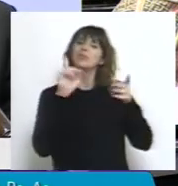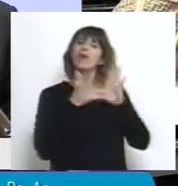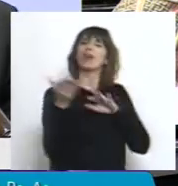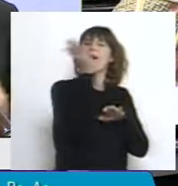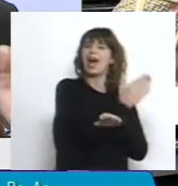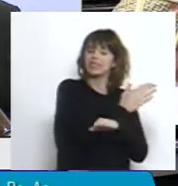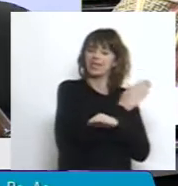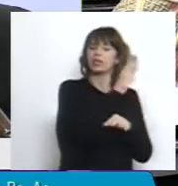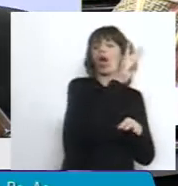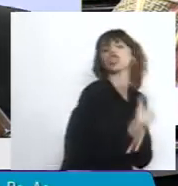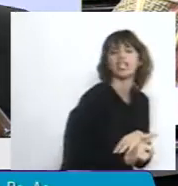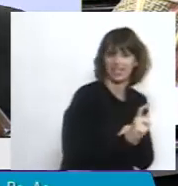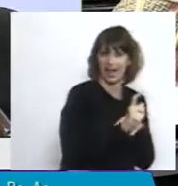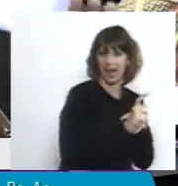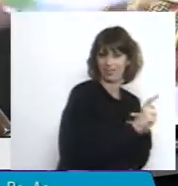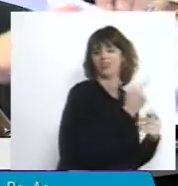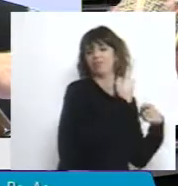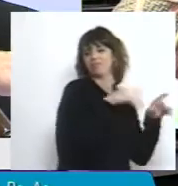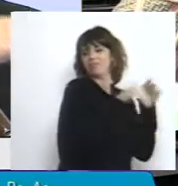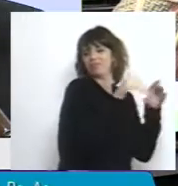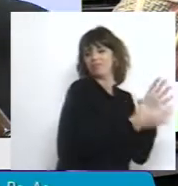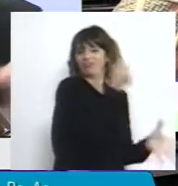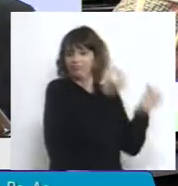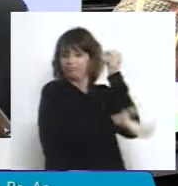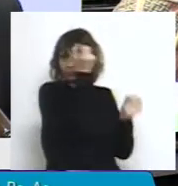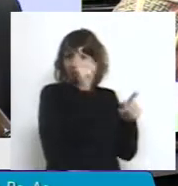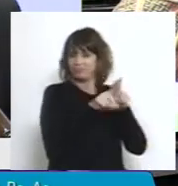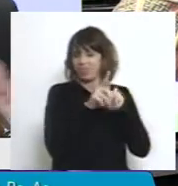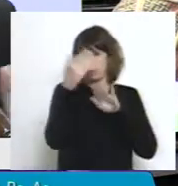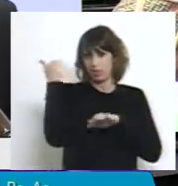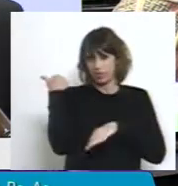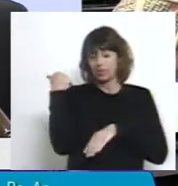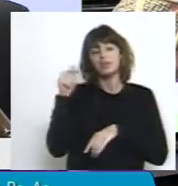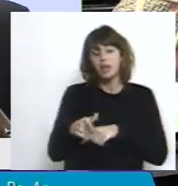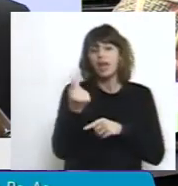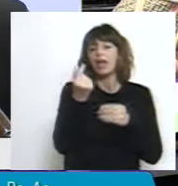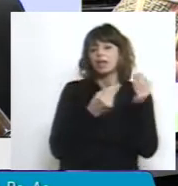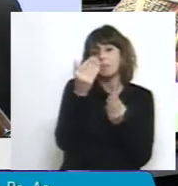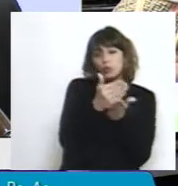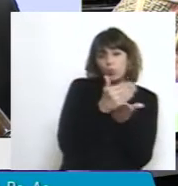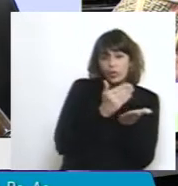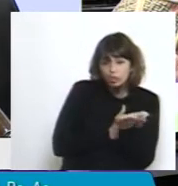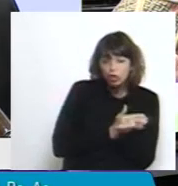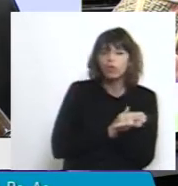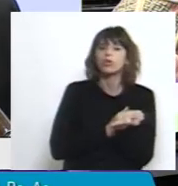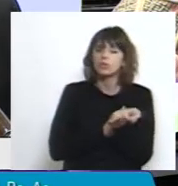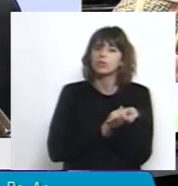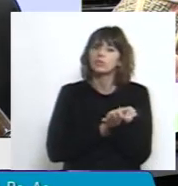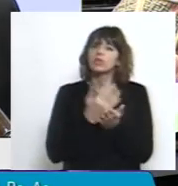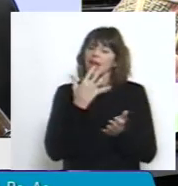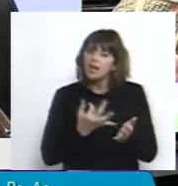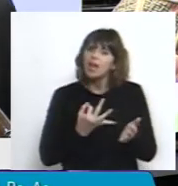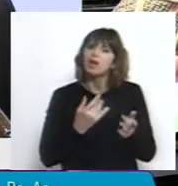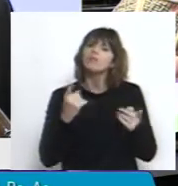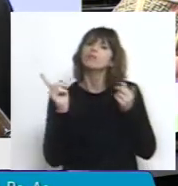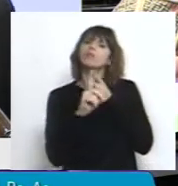antes. Digo, este presupuesto es un presupuesto realmente Casi podíamos entrar en Maastricht,